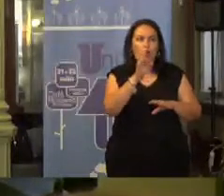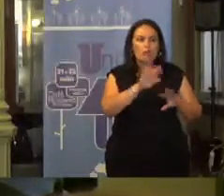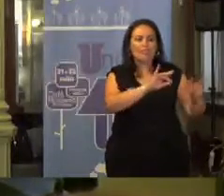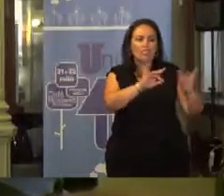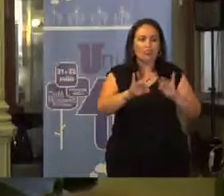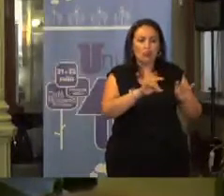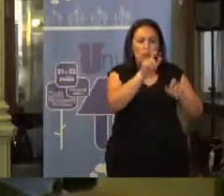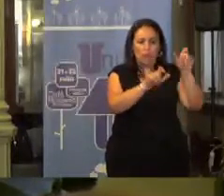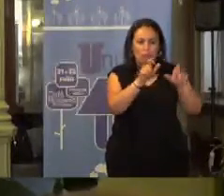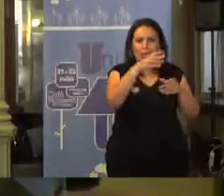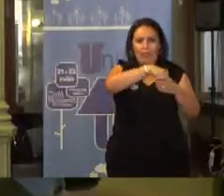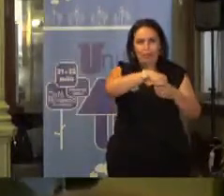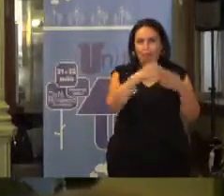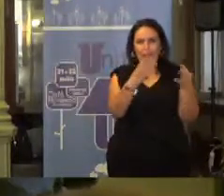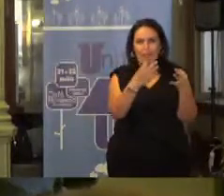teña habitantes